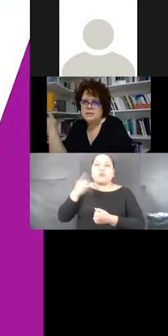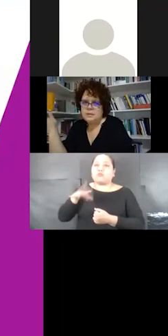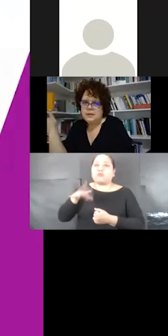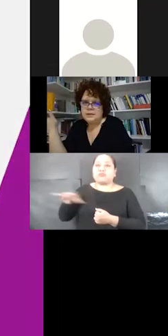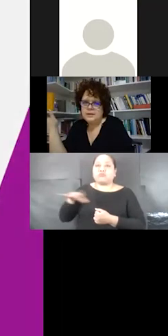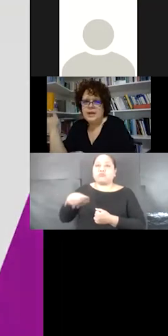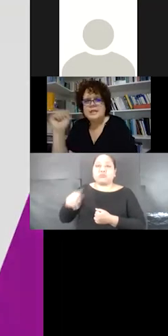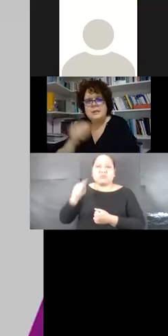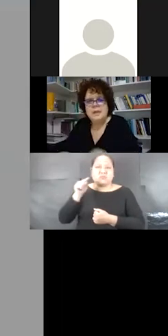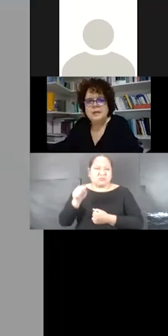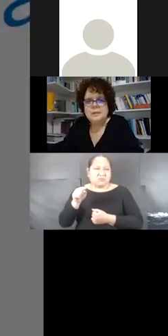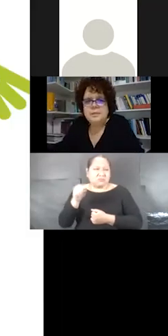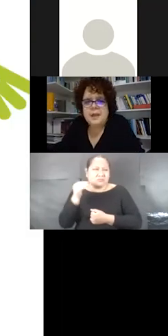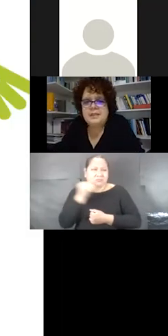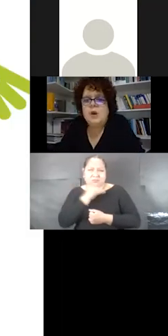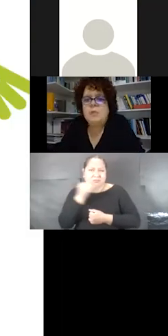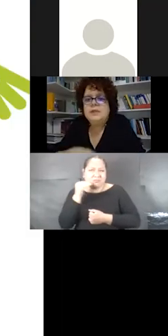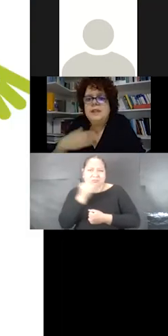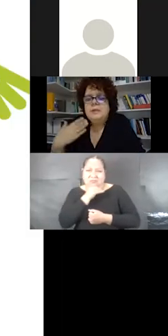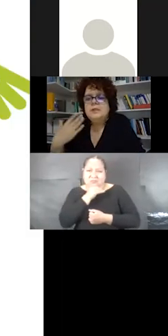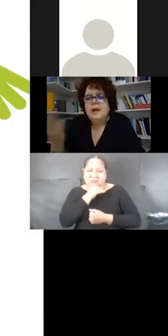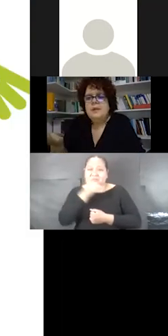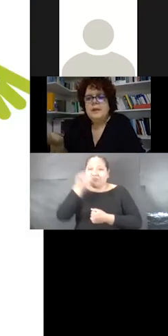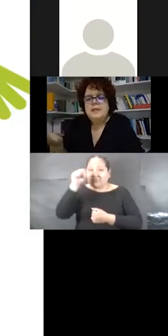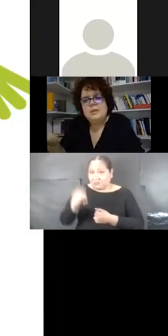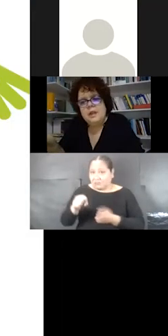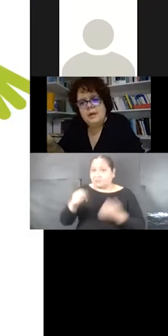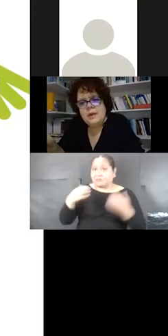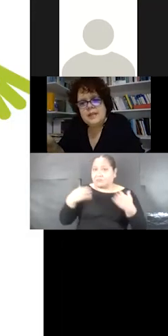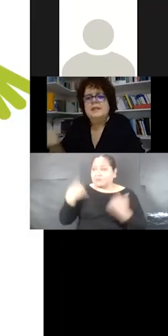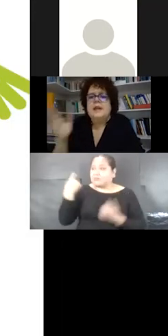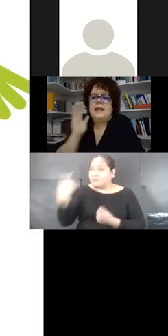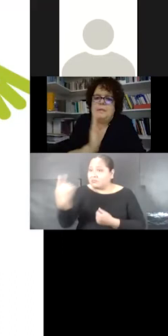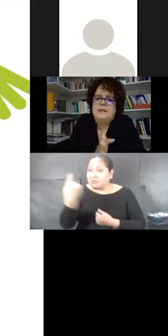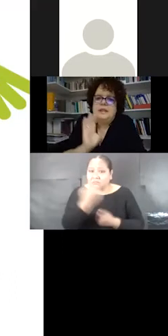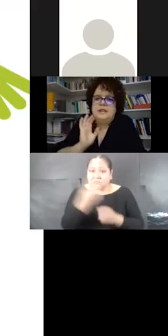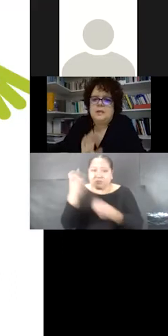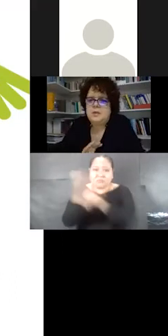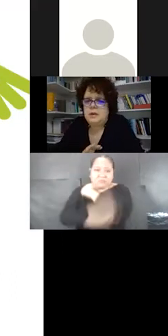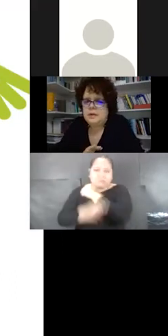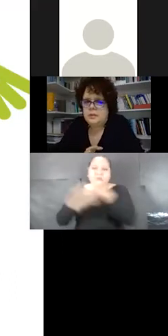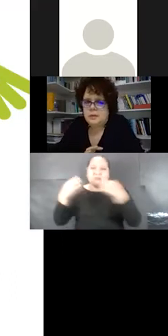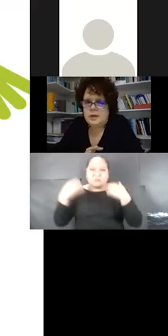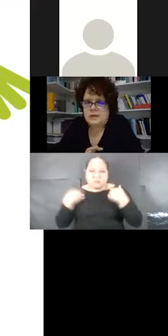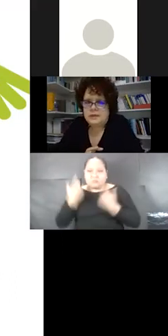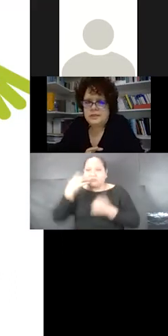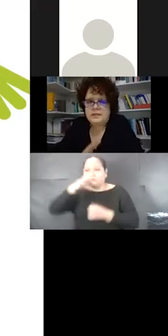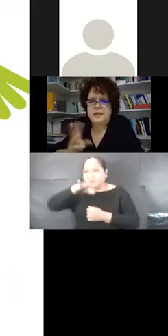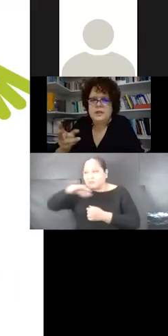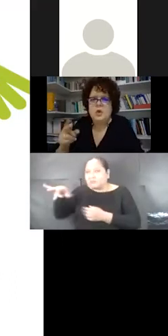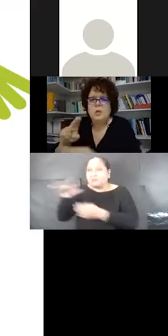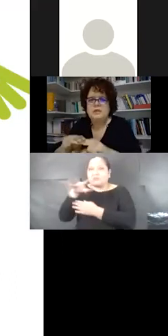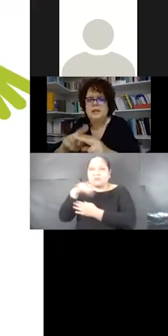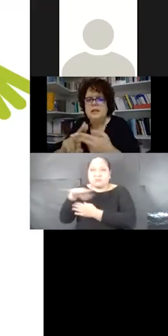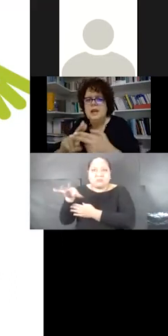falso también, ¿no? Si bien, así como tenemos, cada país tiene su lengua de señas, cada país tiene también su alfabeto manual, ¿no? Es